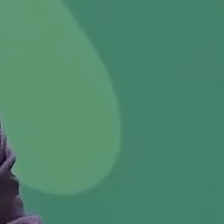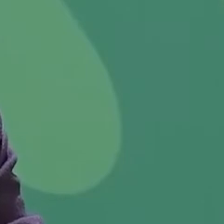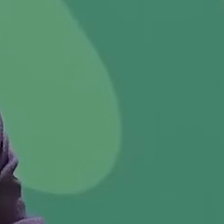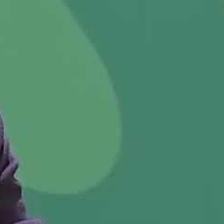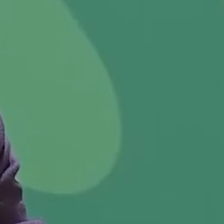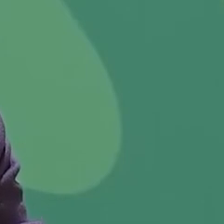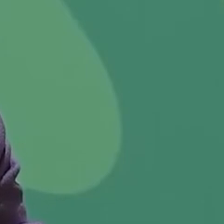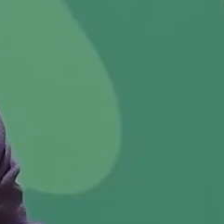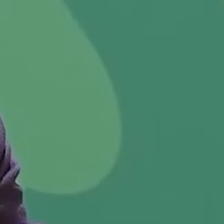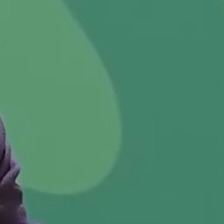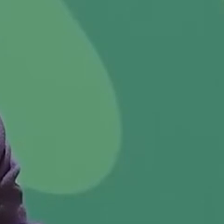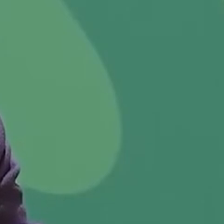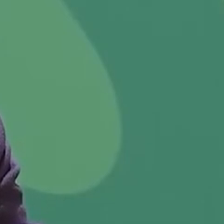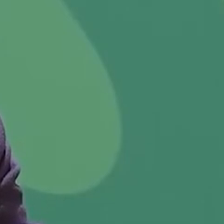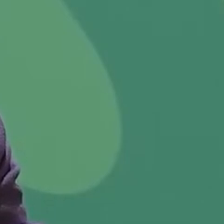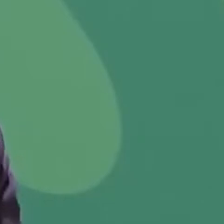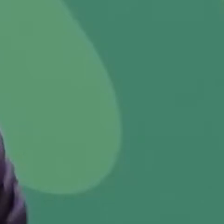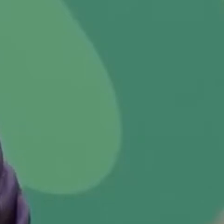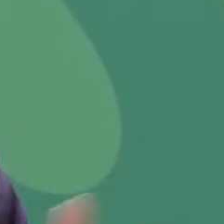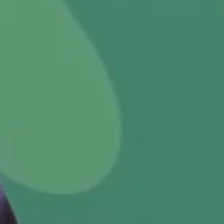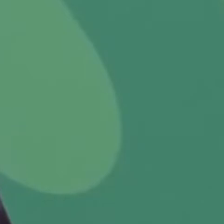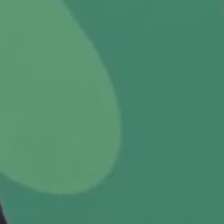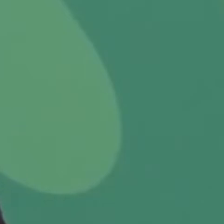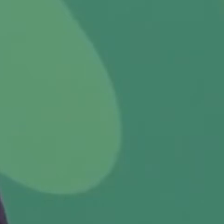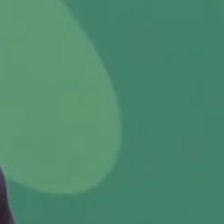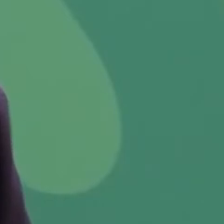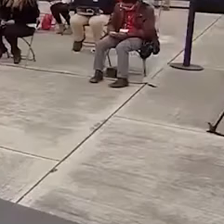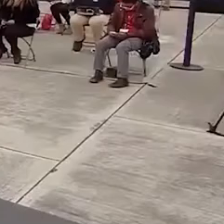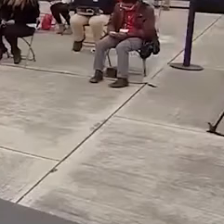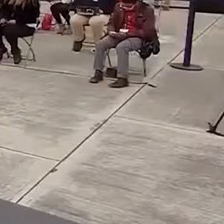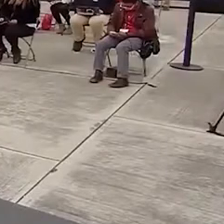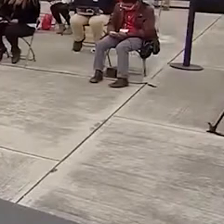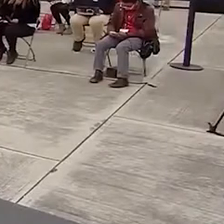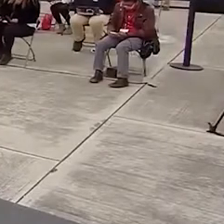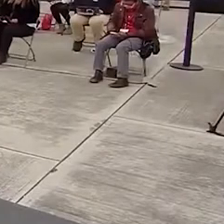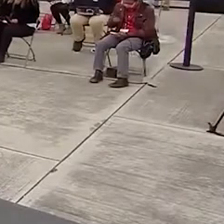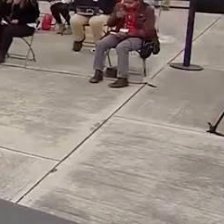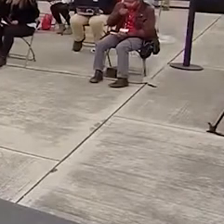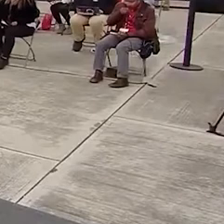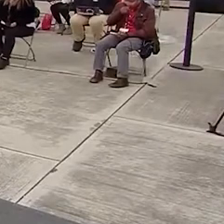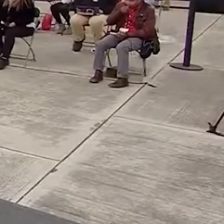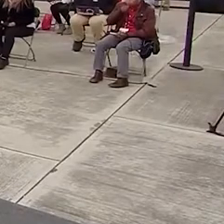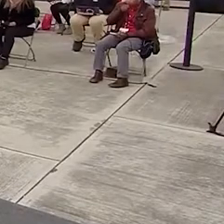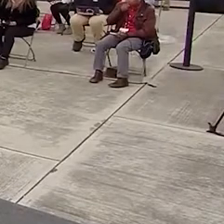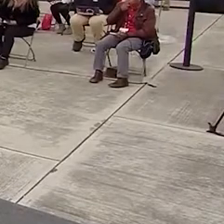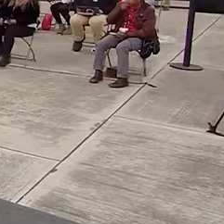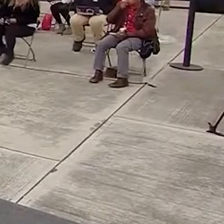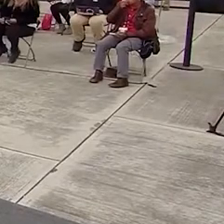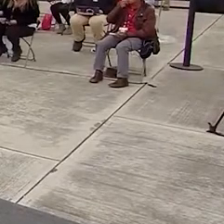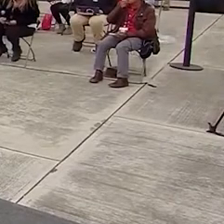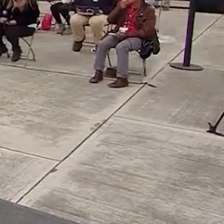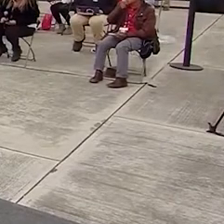En el invierno. Todos, pero los adultos mayores